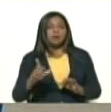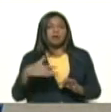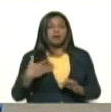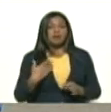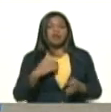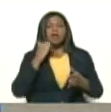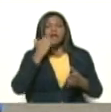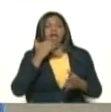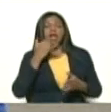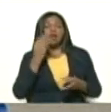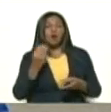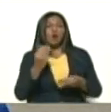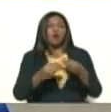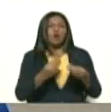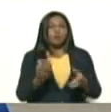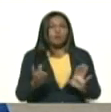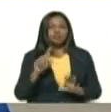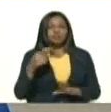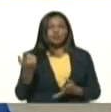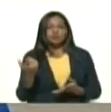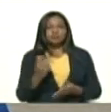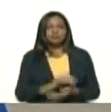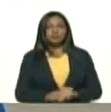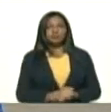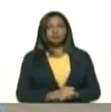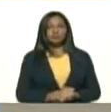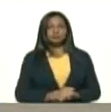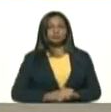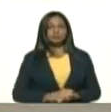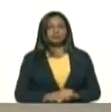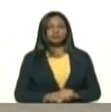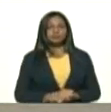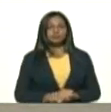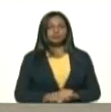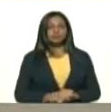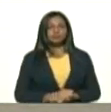hielo? ¿Mm? ¿On the rock?